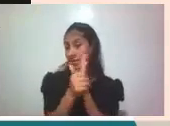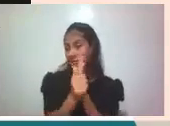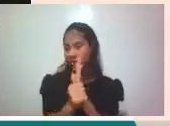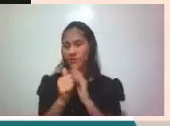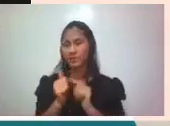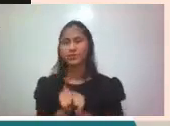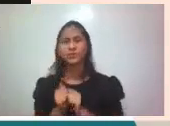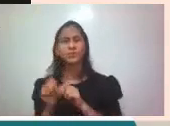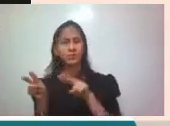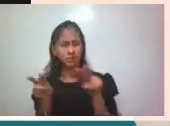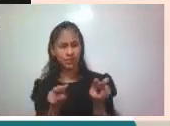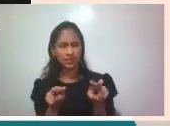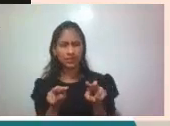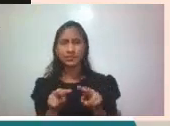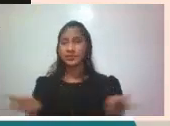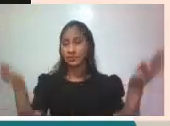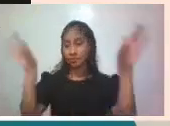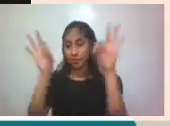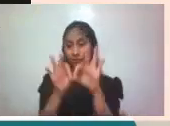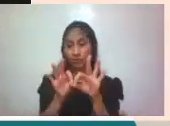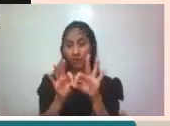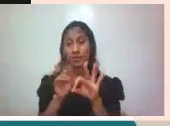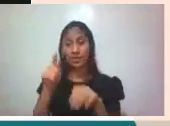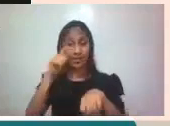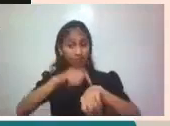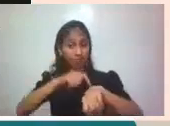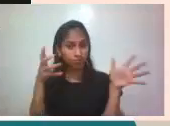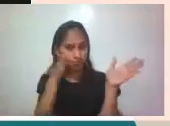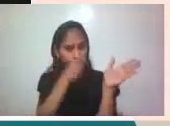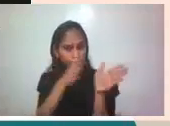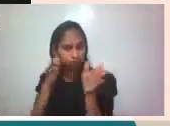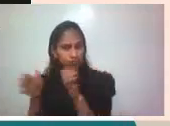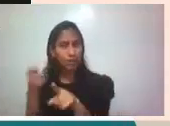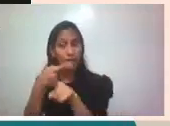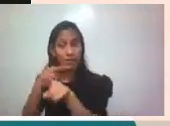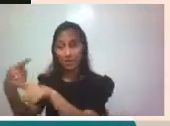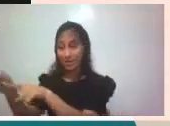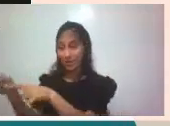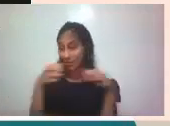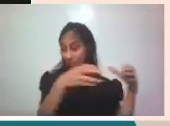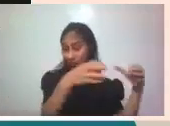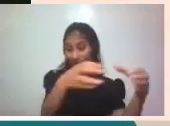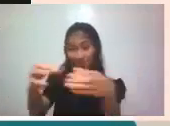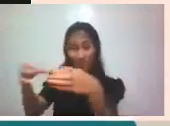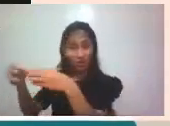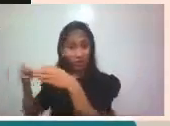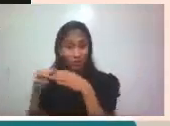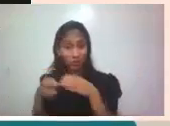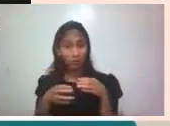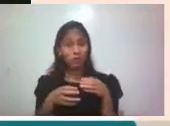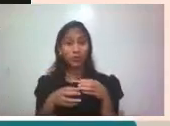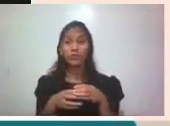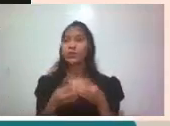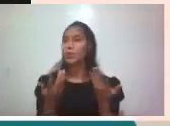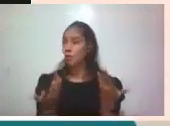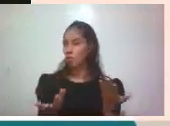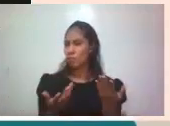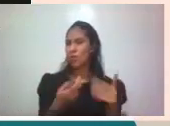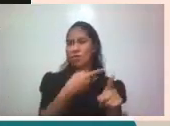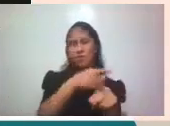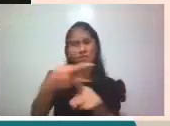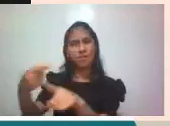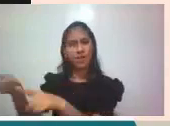y tiene que ser sostenible en el tiempo. Son distintos grupos, es un contexto de diversidad